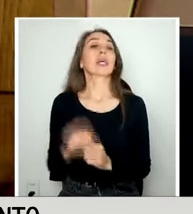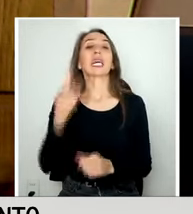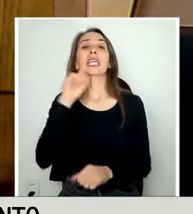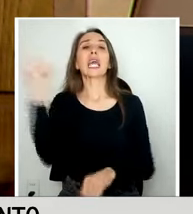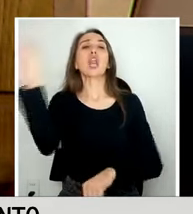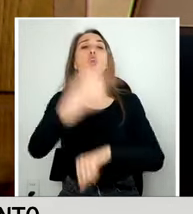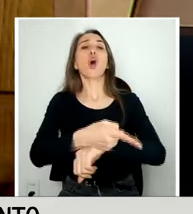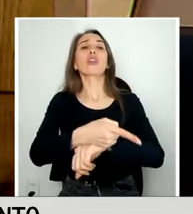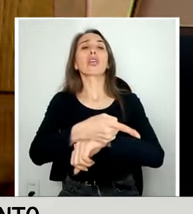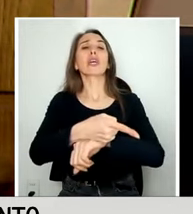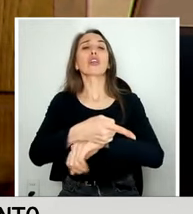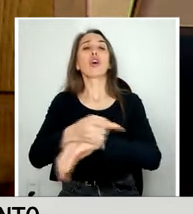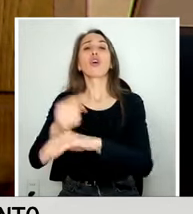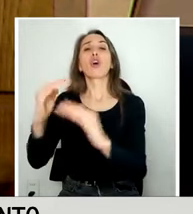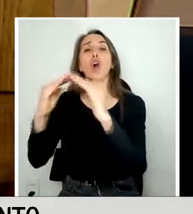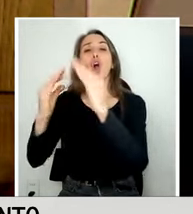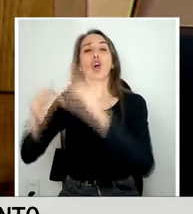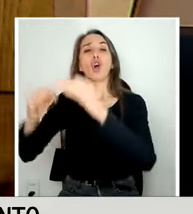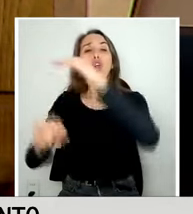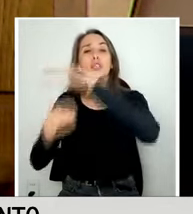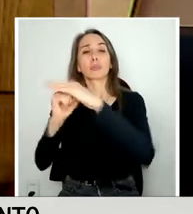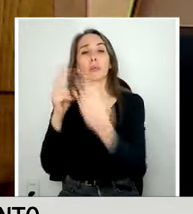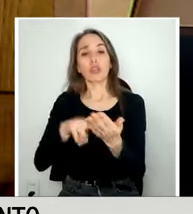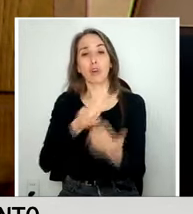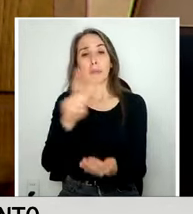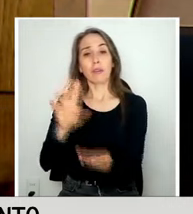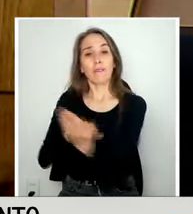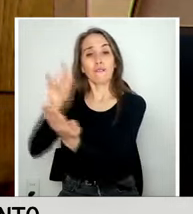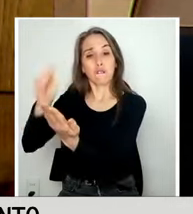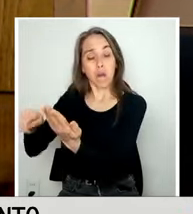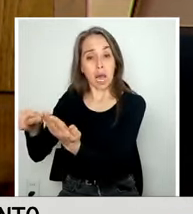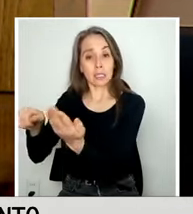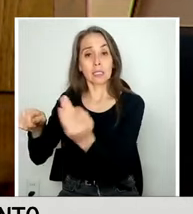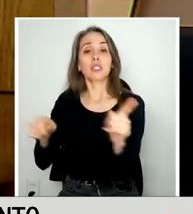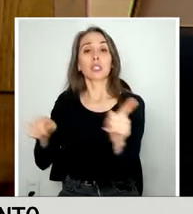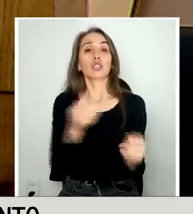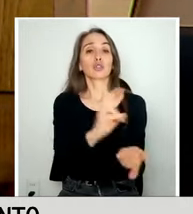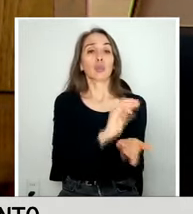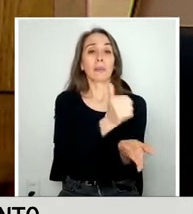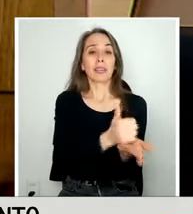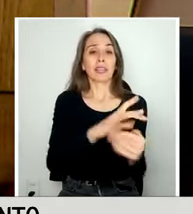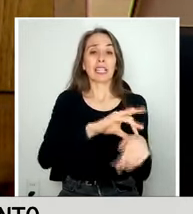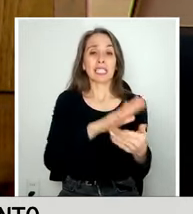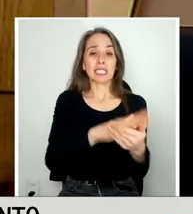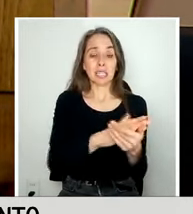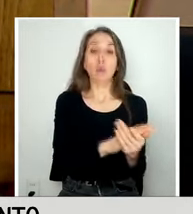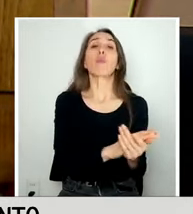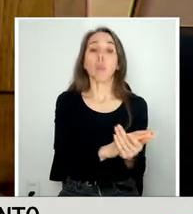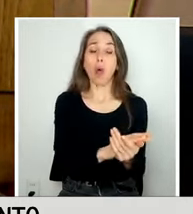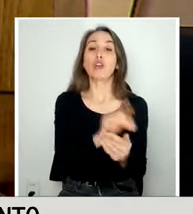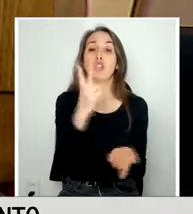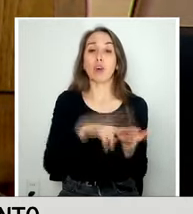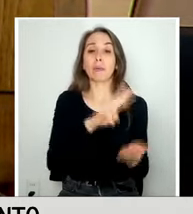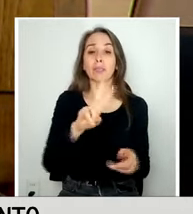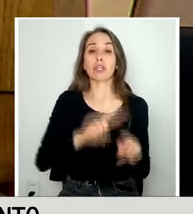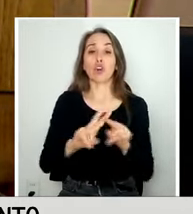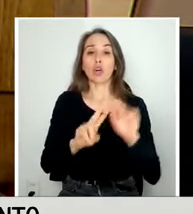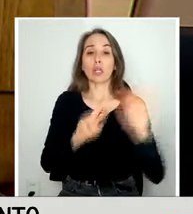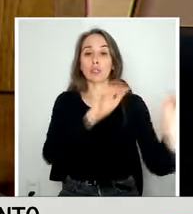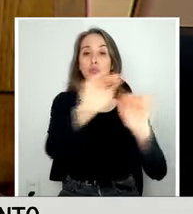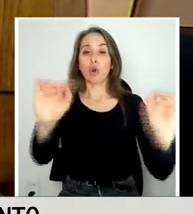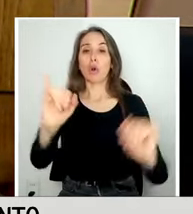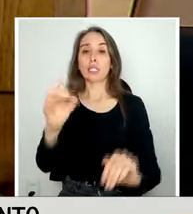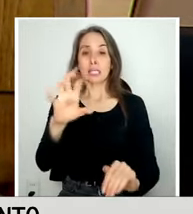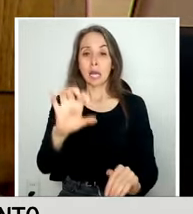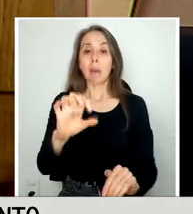Suprema del año 2022 fue realizado por la superintendencia salud en dicho año y que fue nuevamente ejecutado Durante